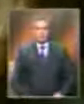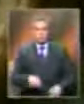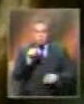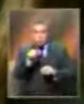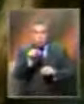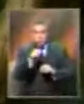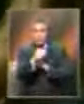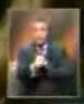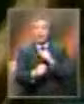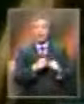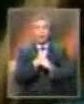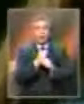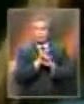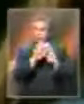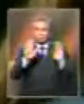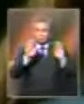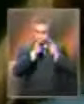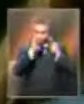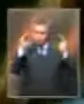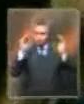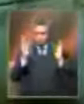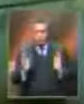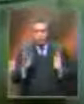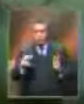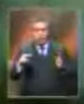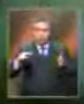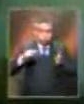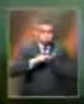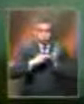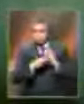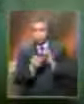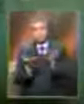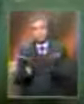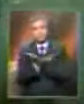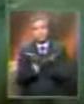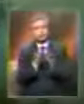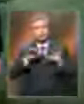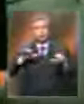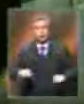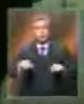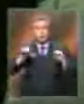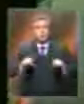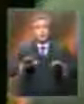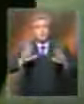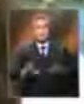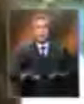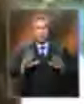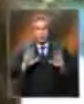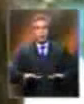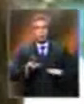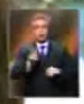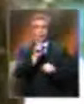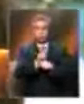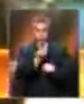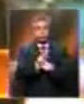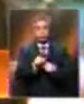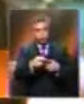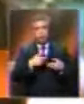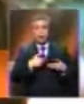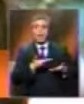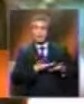Ese año estuvo enmarcado en conflictos y toma en nuestro colegio. Y la profesora nos invitó